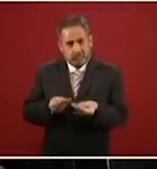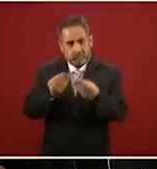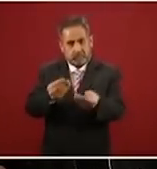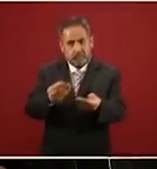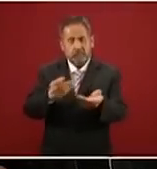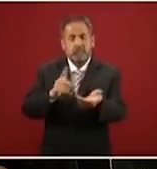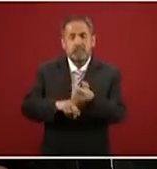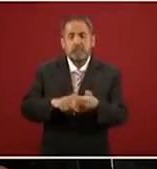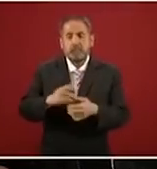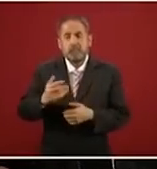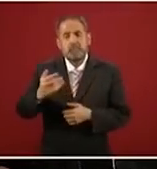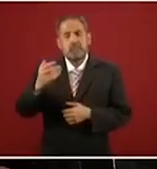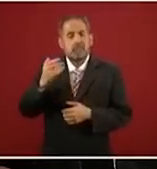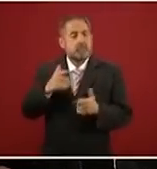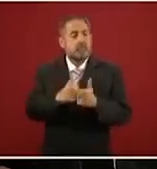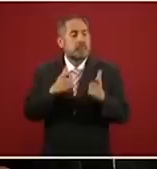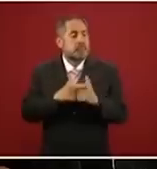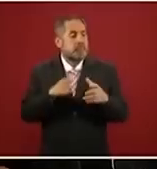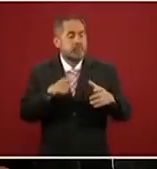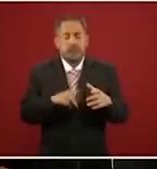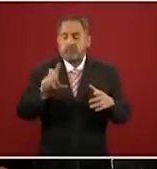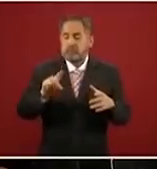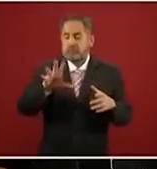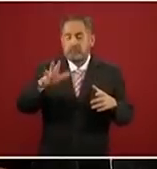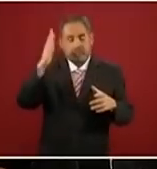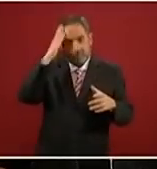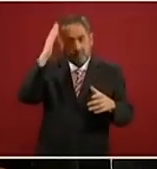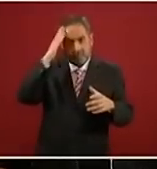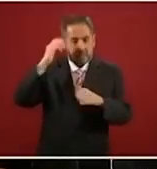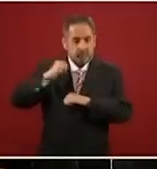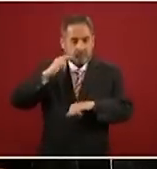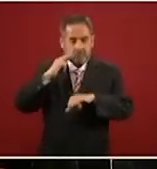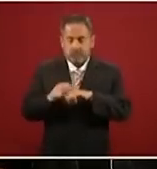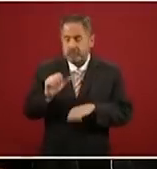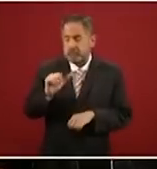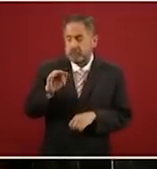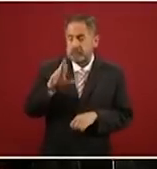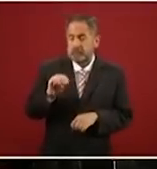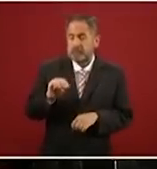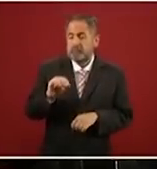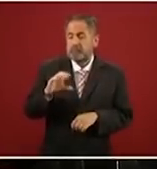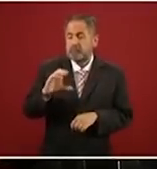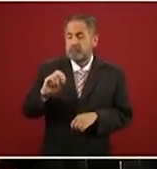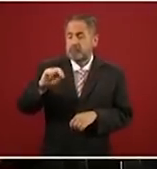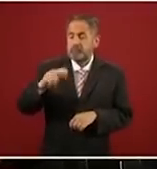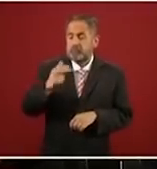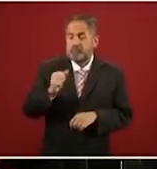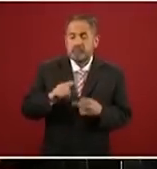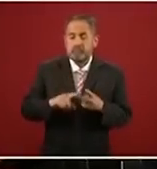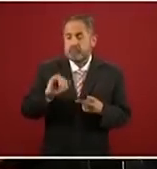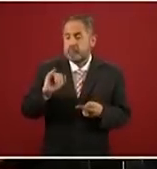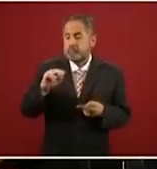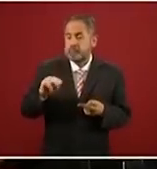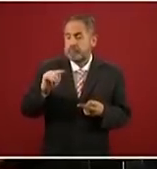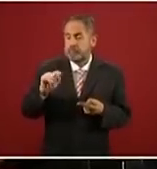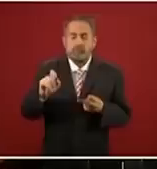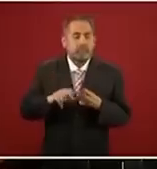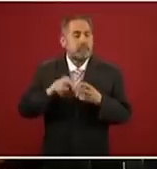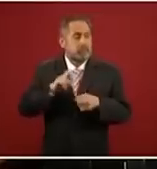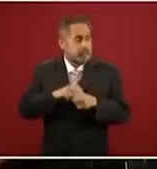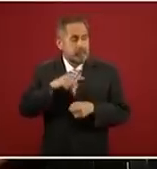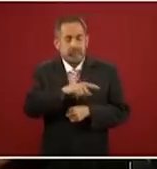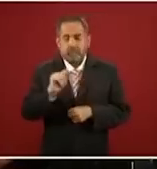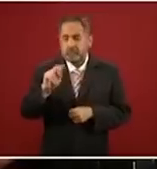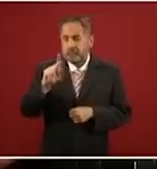desde la sección 35 que dirige alfredo mier y concha y jesús infante en tula quienes en han